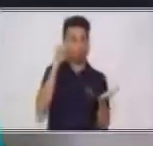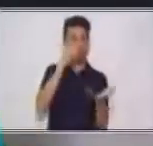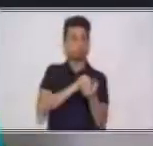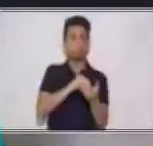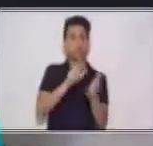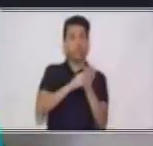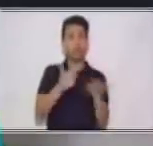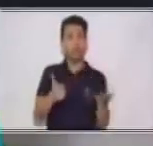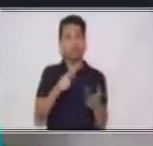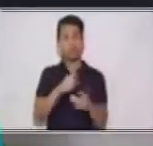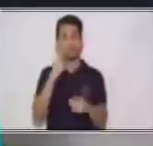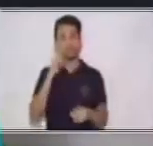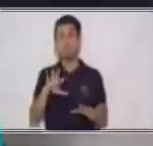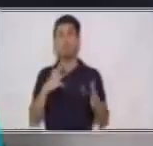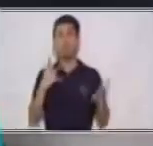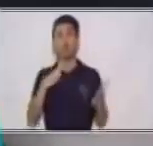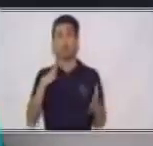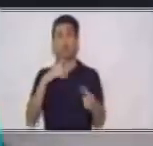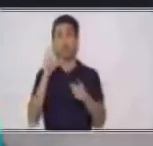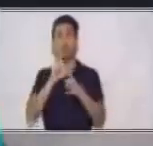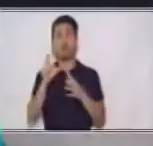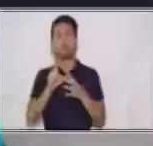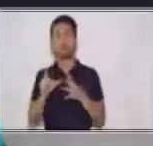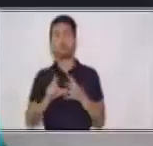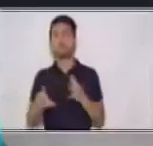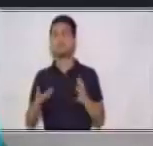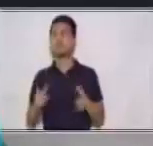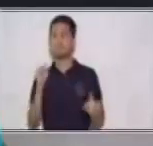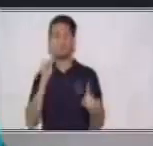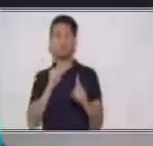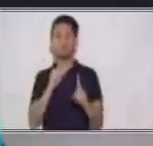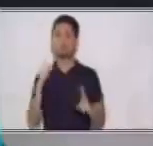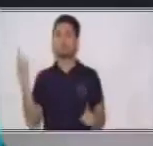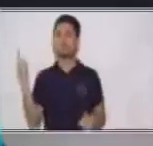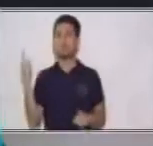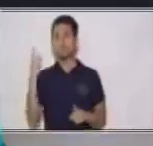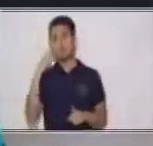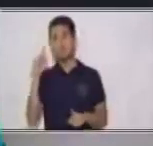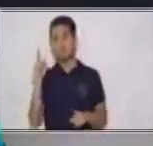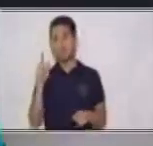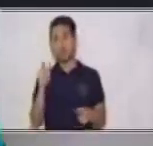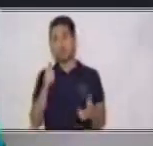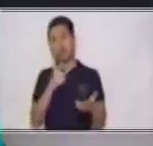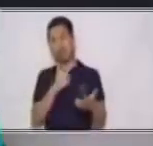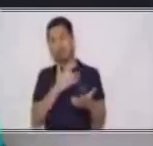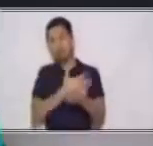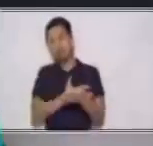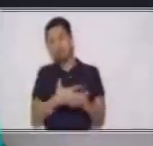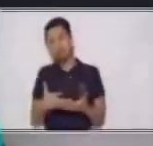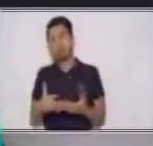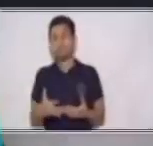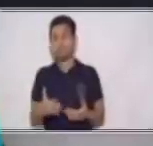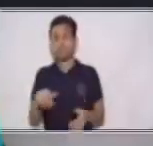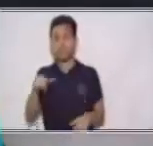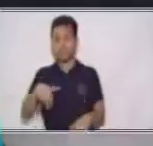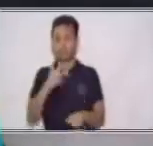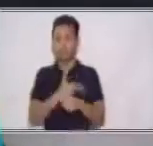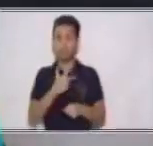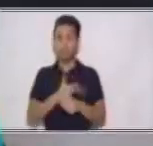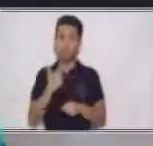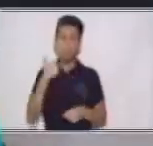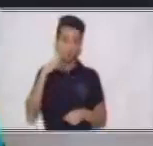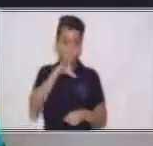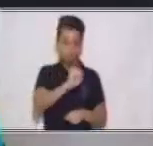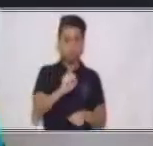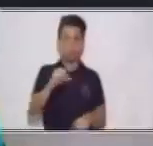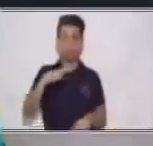¿qué características podemos hablar específicamente de estas obras o de estas leyendas que existen en Guatemala? Podemos abarcar